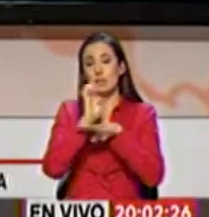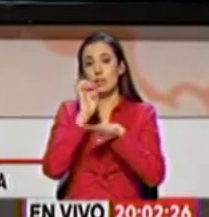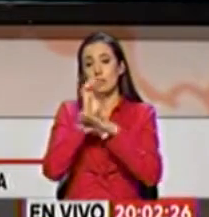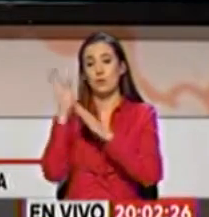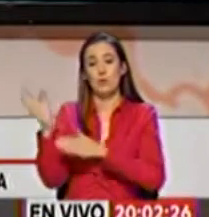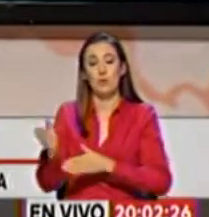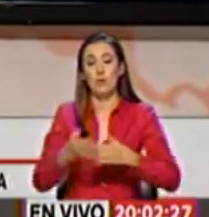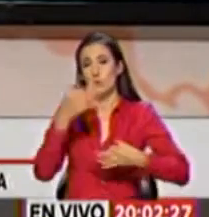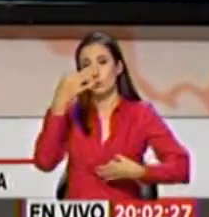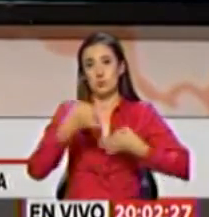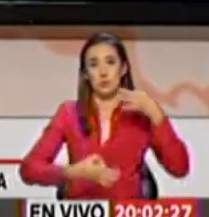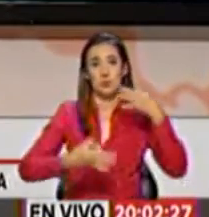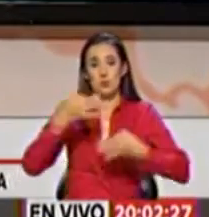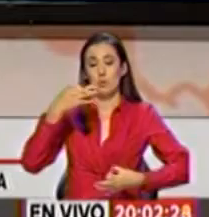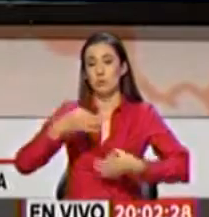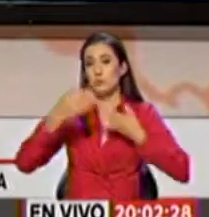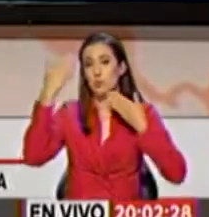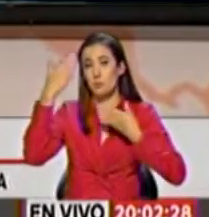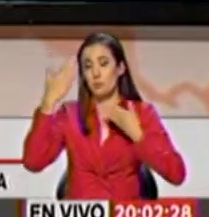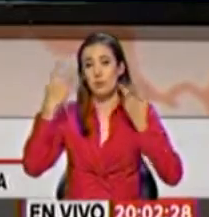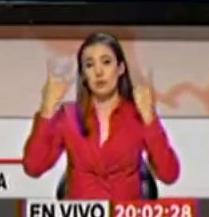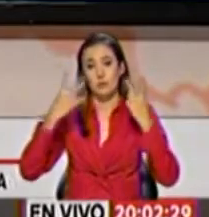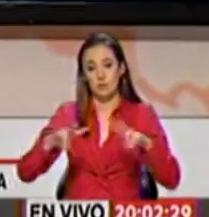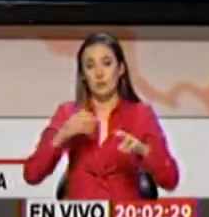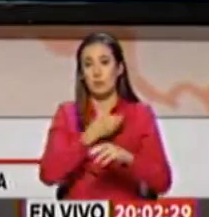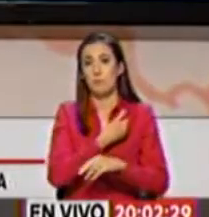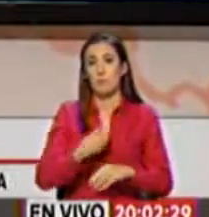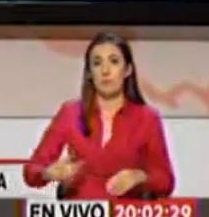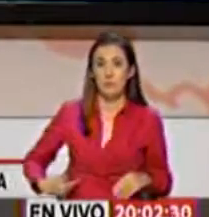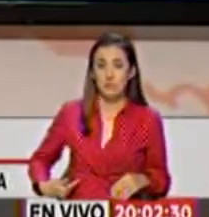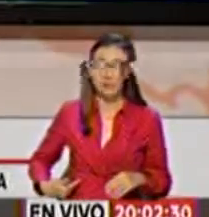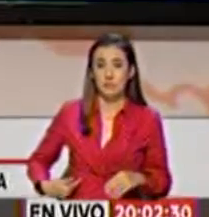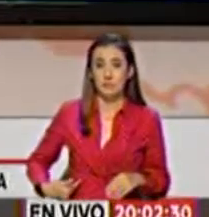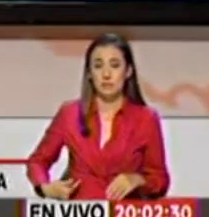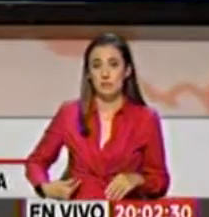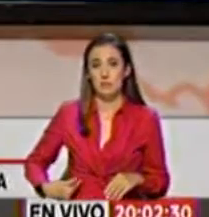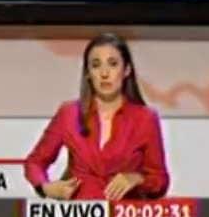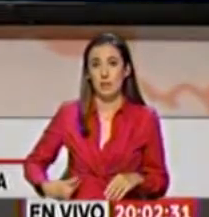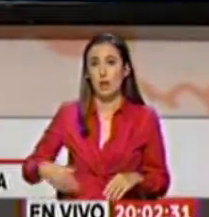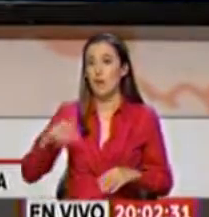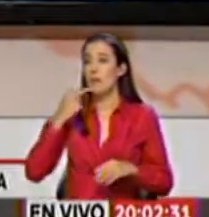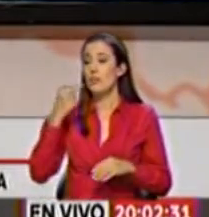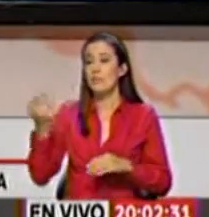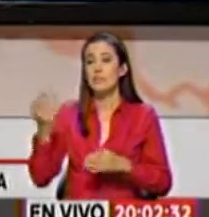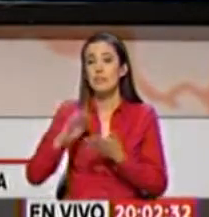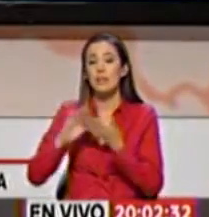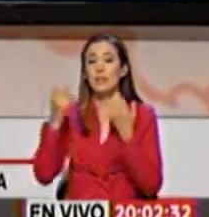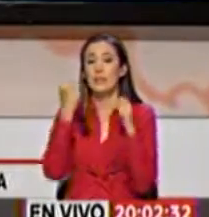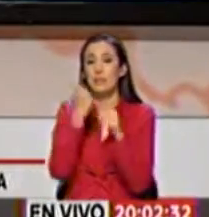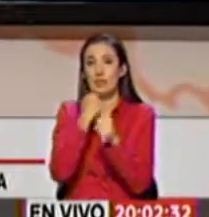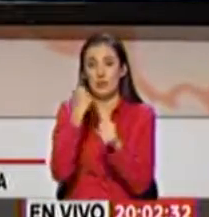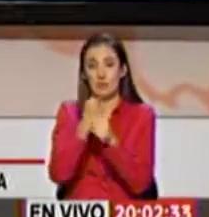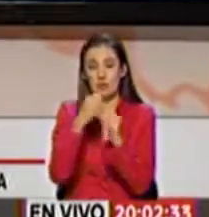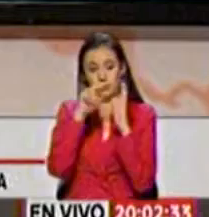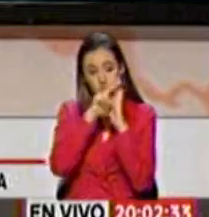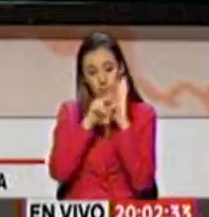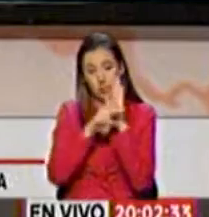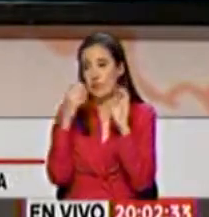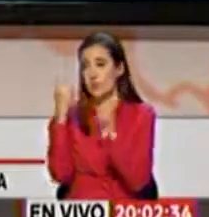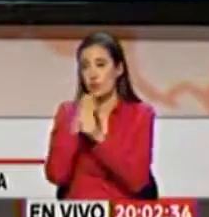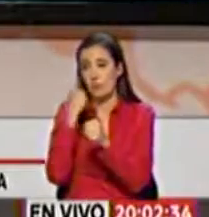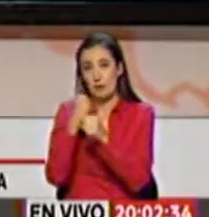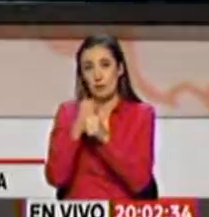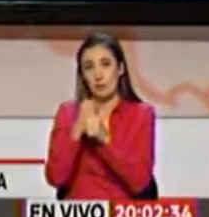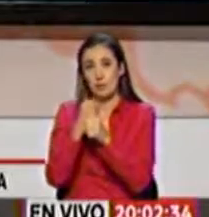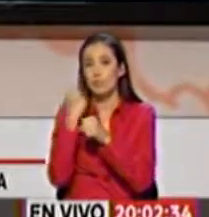juicios políticos de los vicepresidentes o presidentes de la República, que no dice en funciones. No dice en funciones, es un vacío.